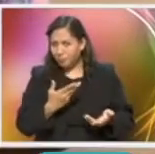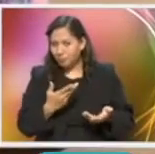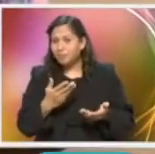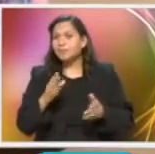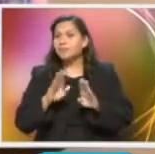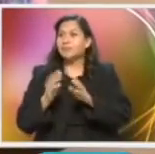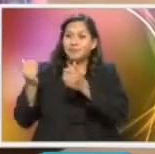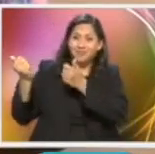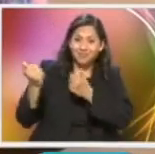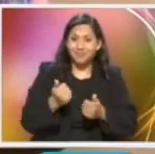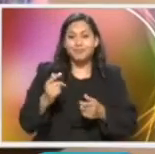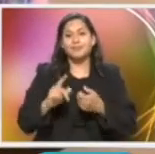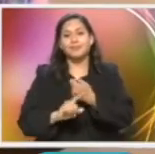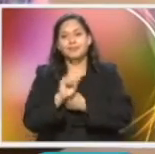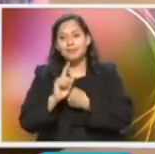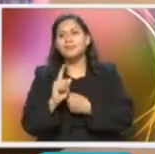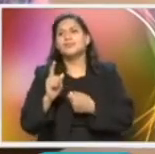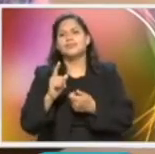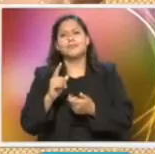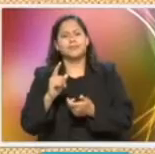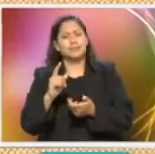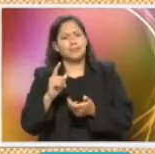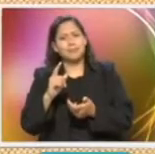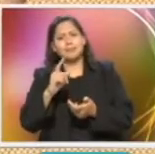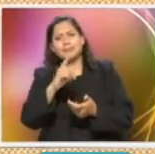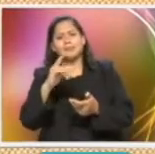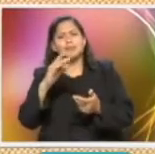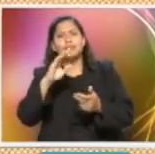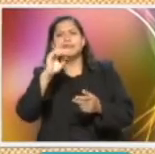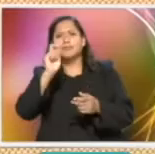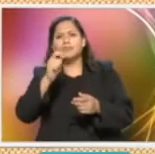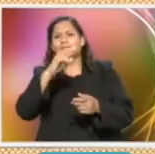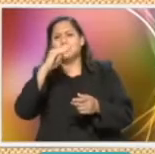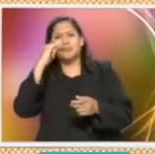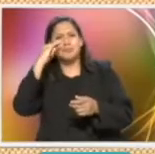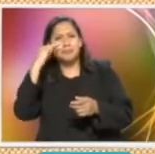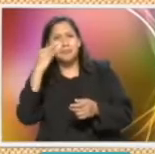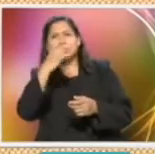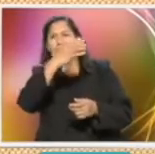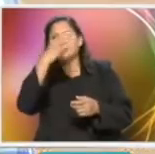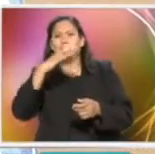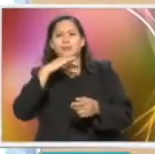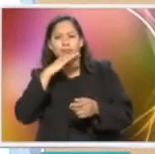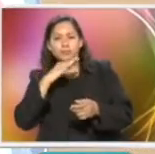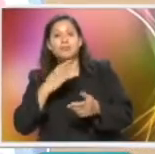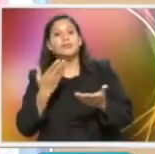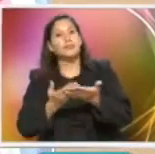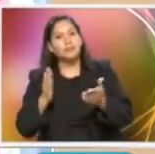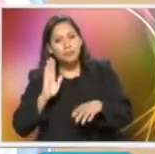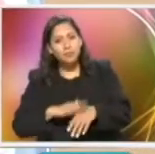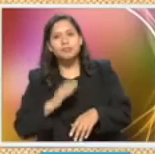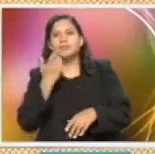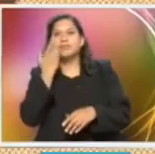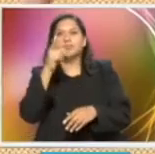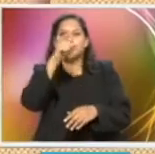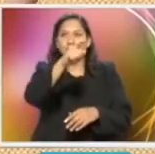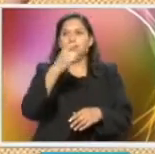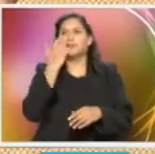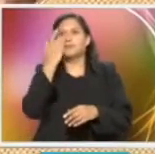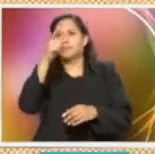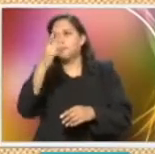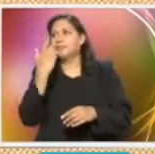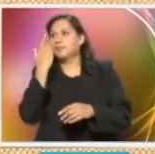huella ecológica tiene que ver con el tema de consumo que hemos venido conversando. Es decir, ahora queremos más, lo queremos todo y lo queremos